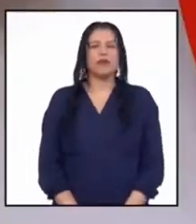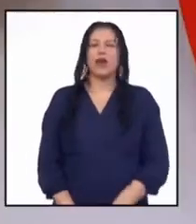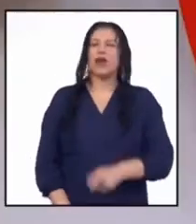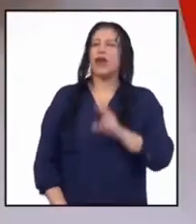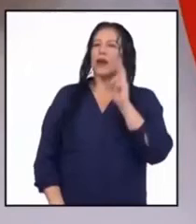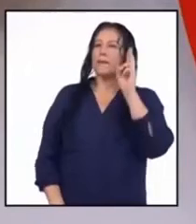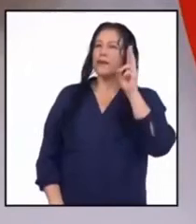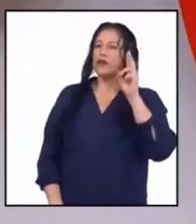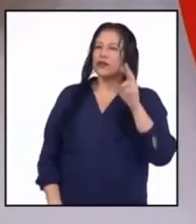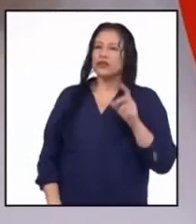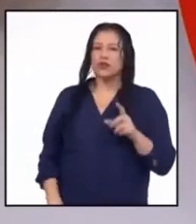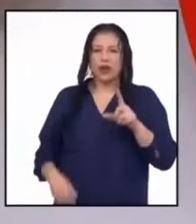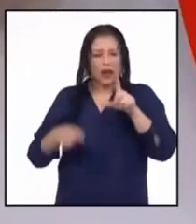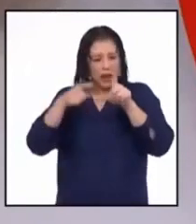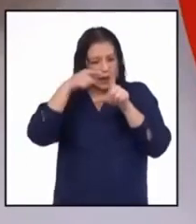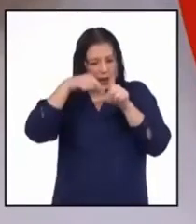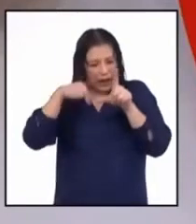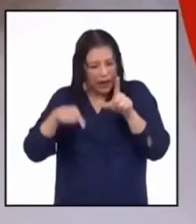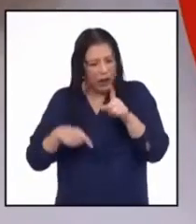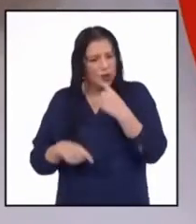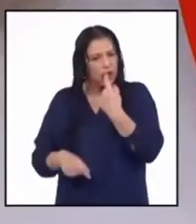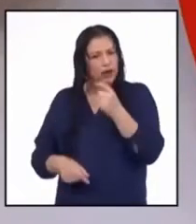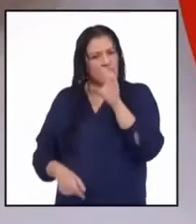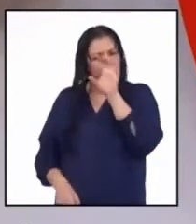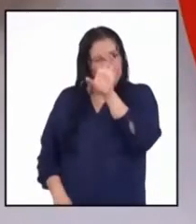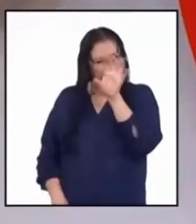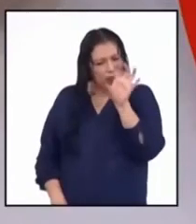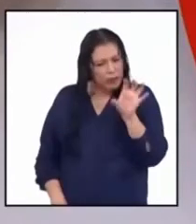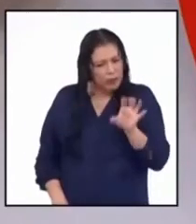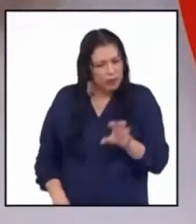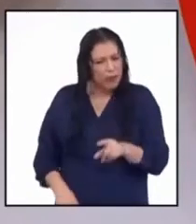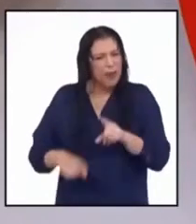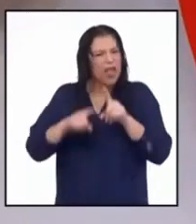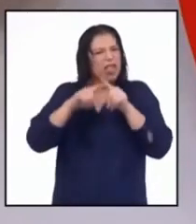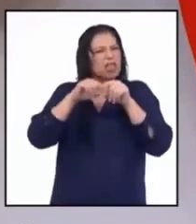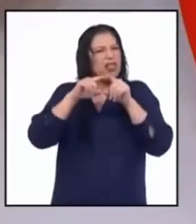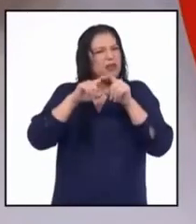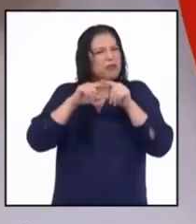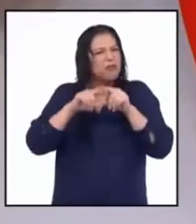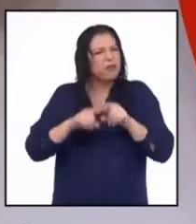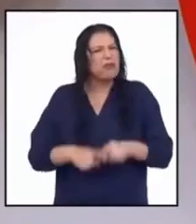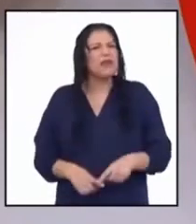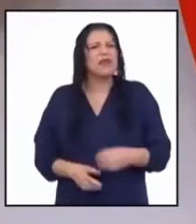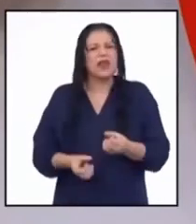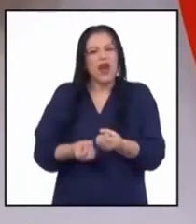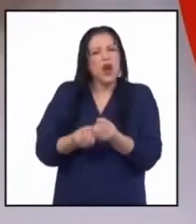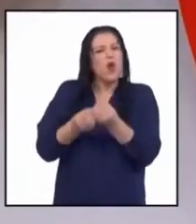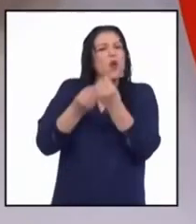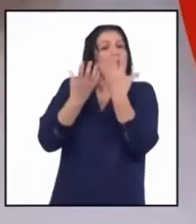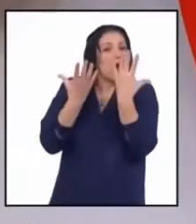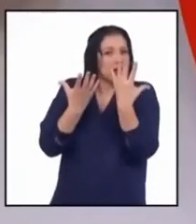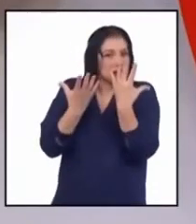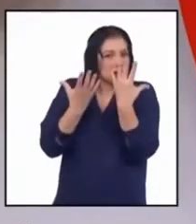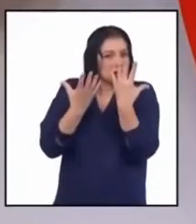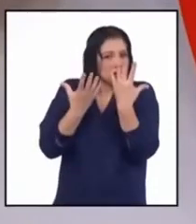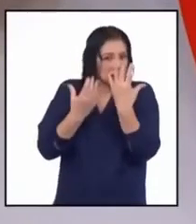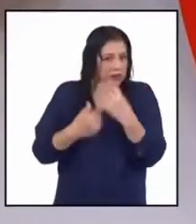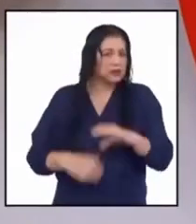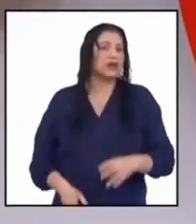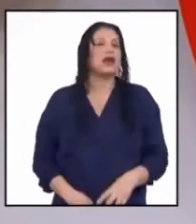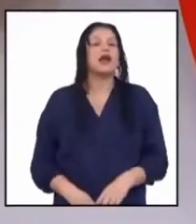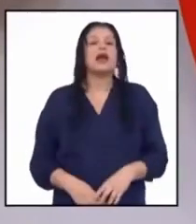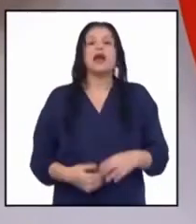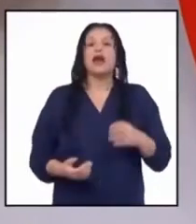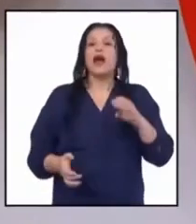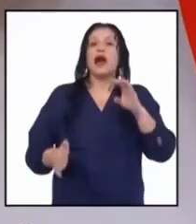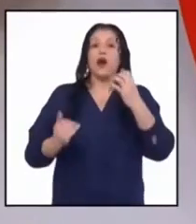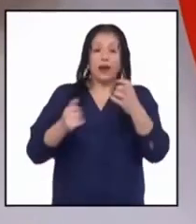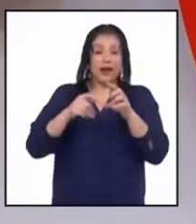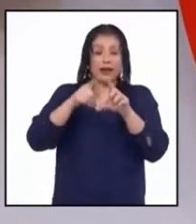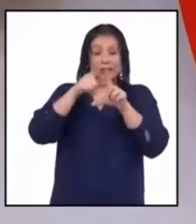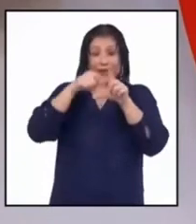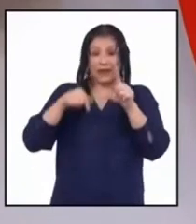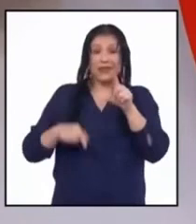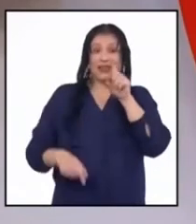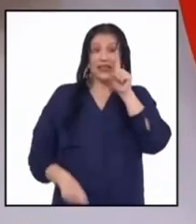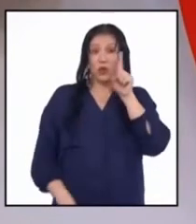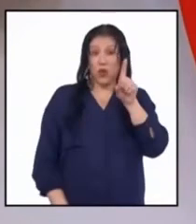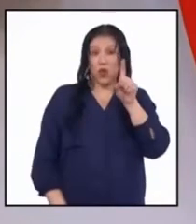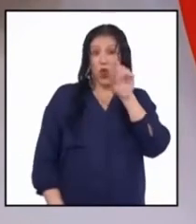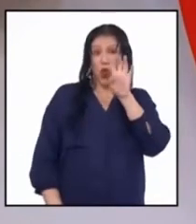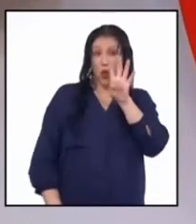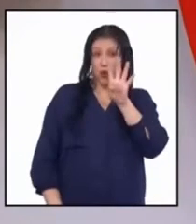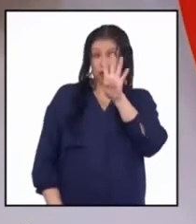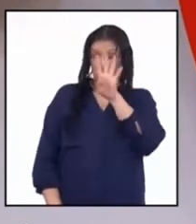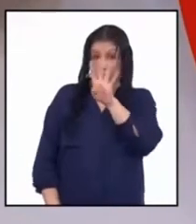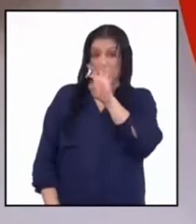Profesora, el ángulo de cada sector es proporcional a la frecuencia de cada valor de la variable. En este caso, el ángulo de